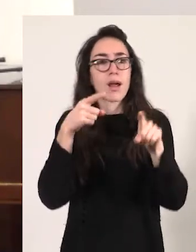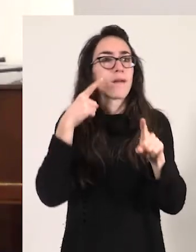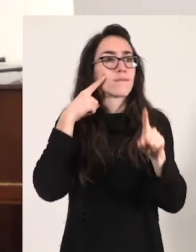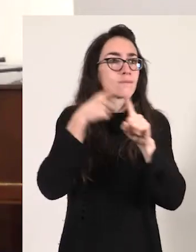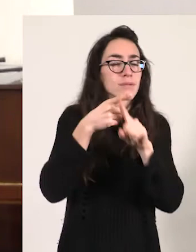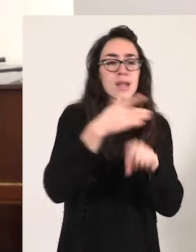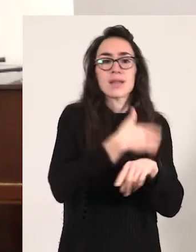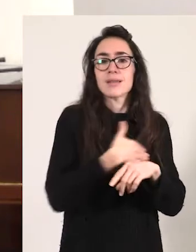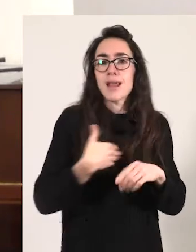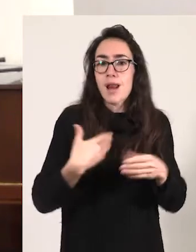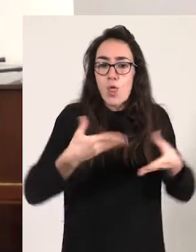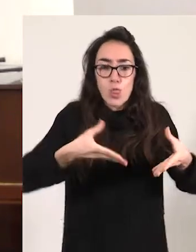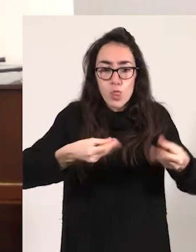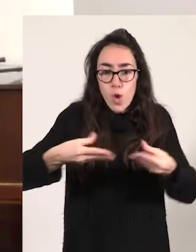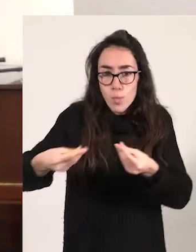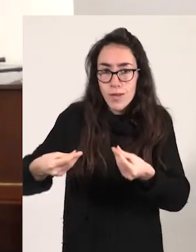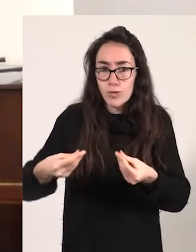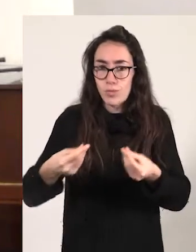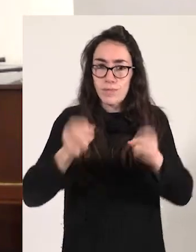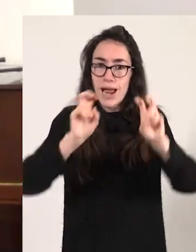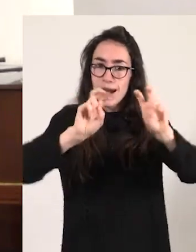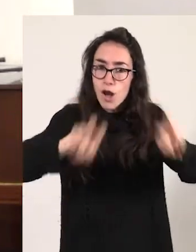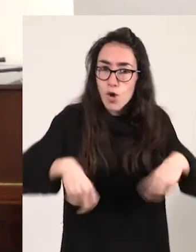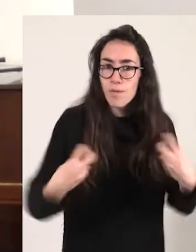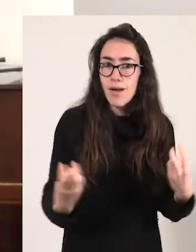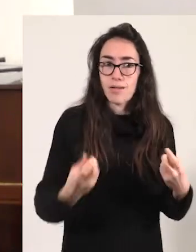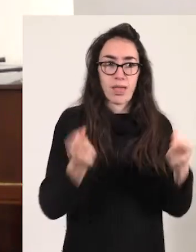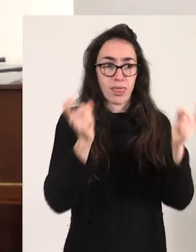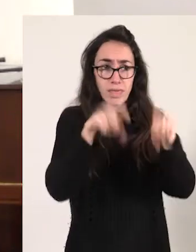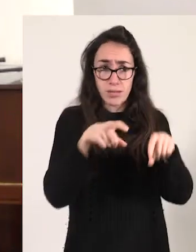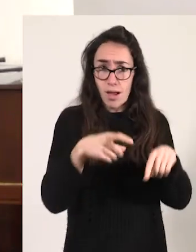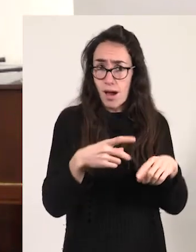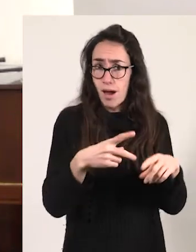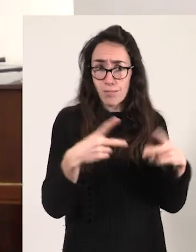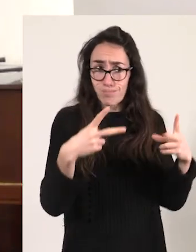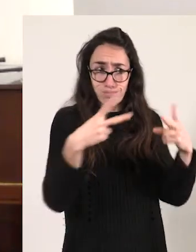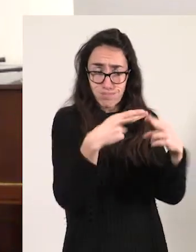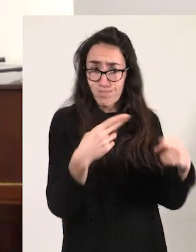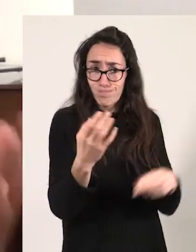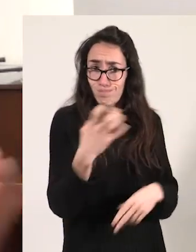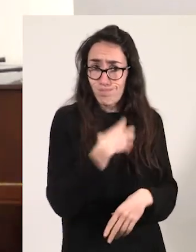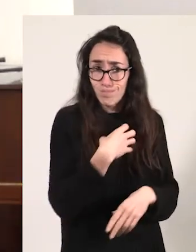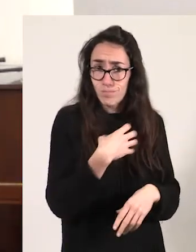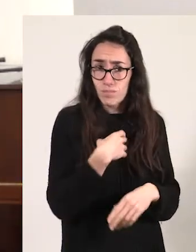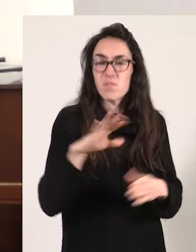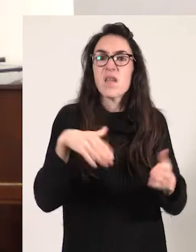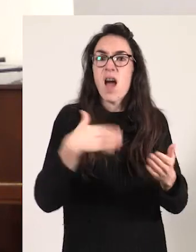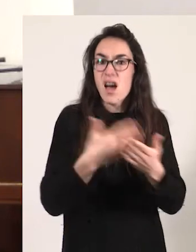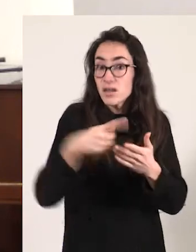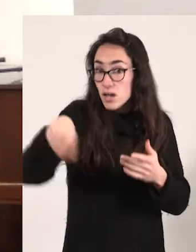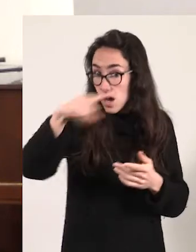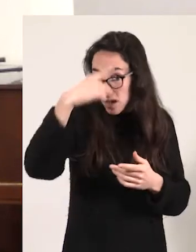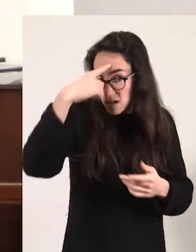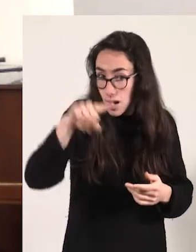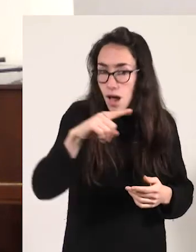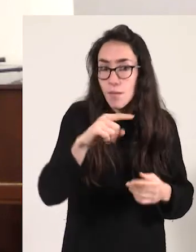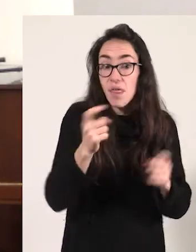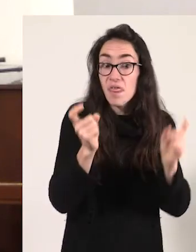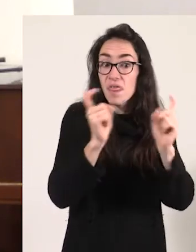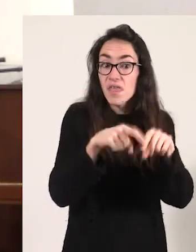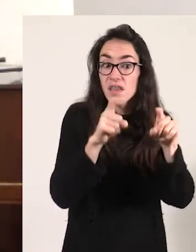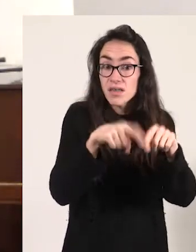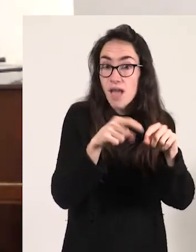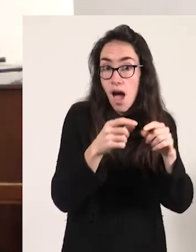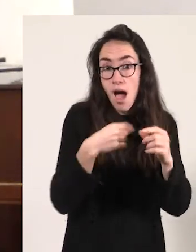emigran para poder tener citas para renovar documentos. Que bueno, no sé si estáis al corriente, pero bueno, incluso se están